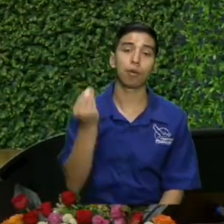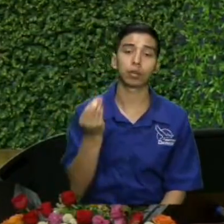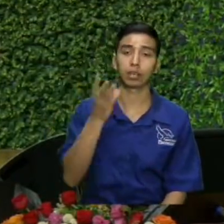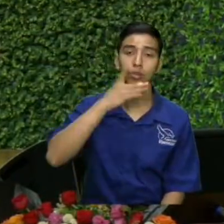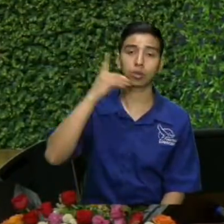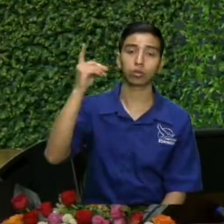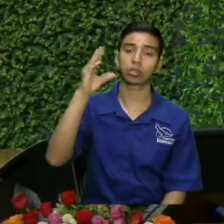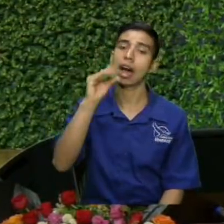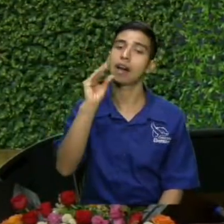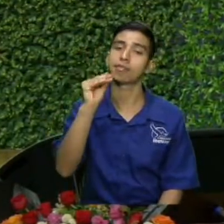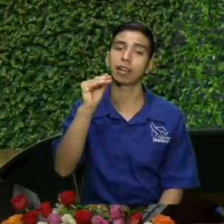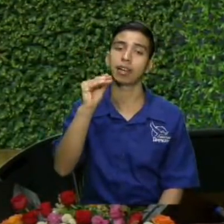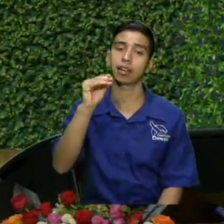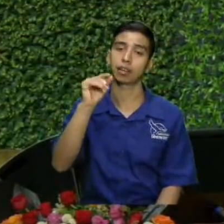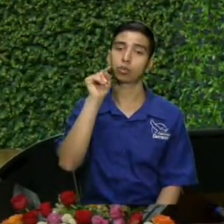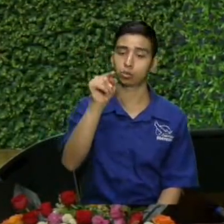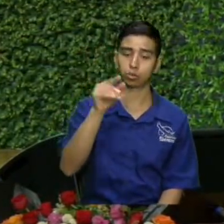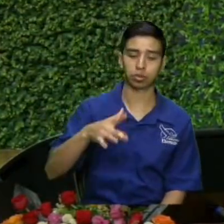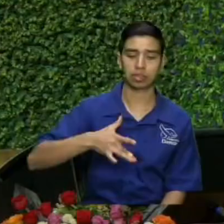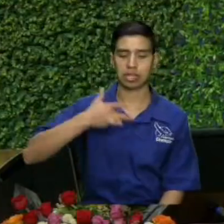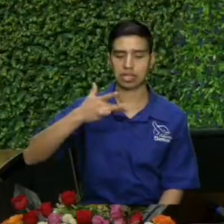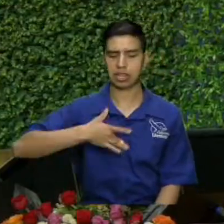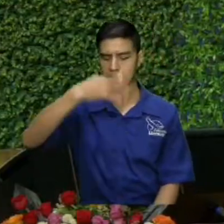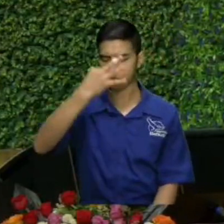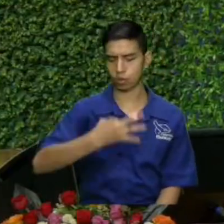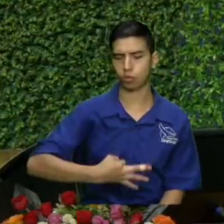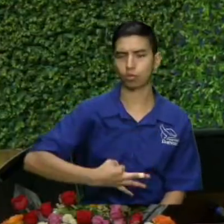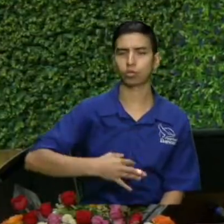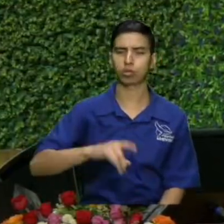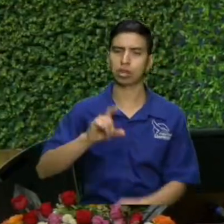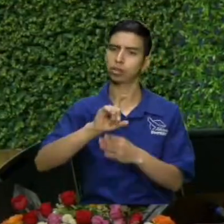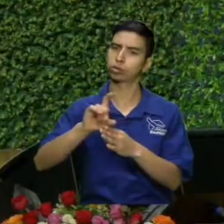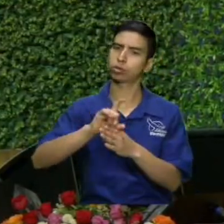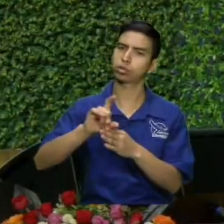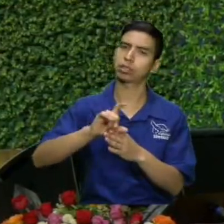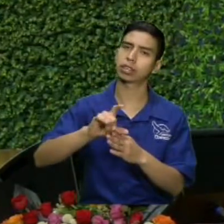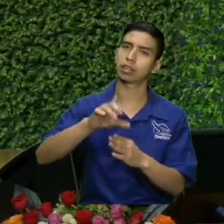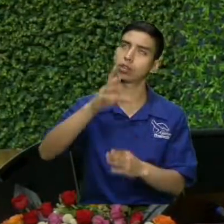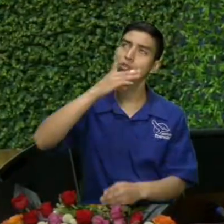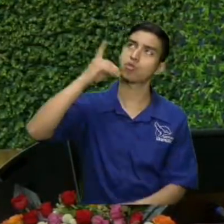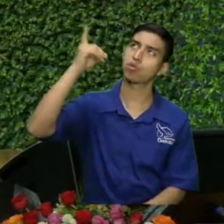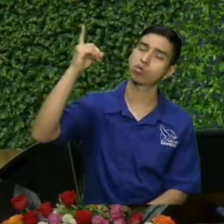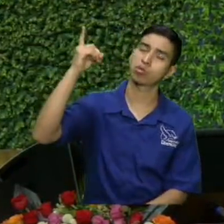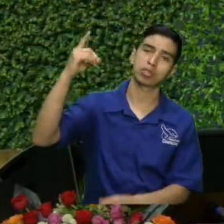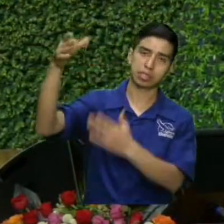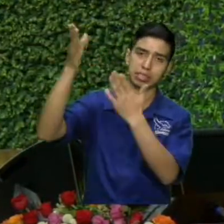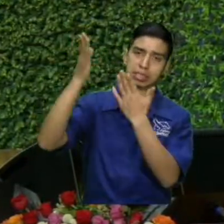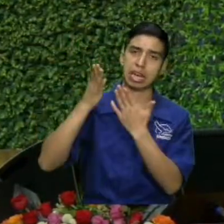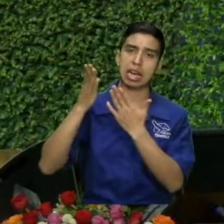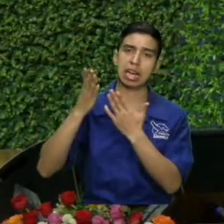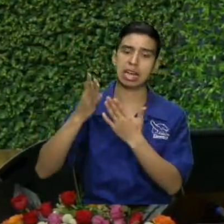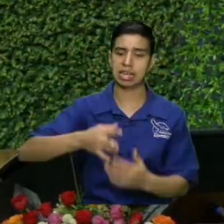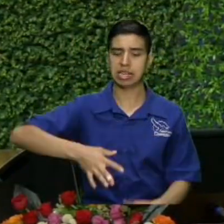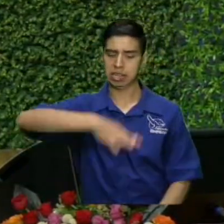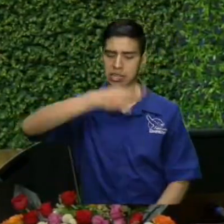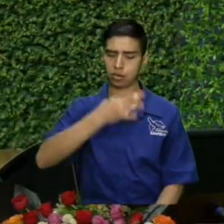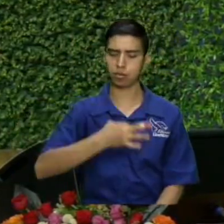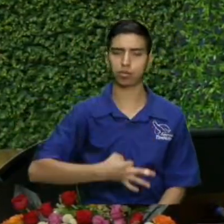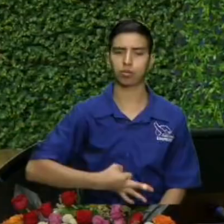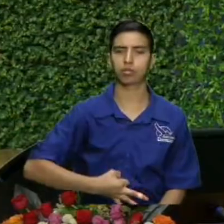dijo. Y vas a tener una certeza. Eso se llama fe. Certeza de lo que se